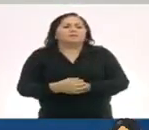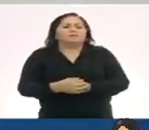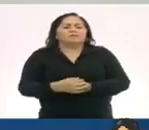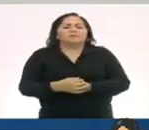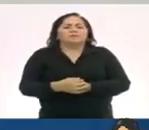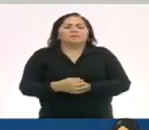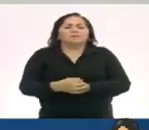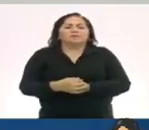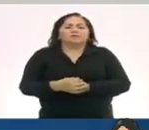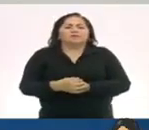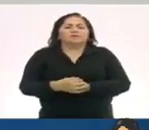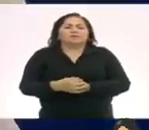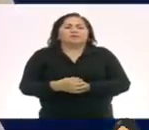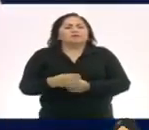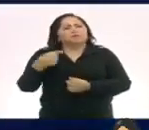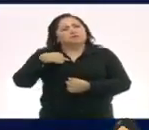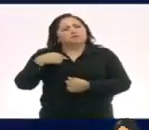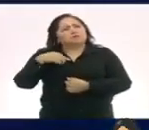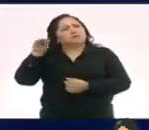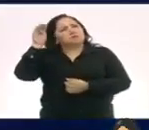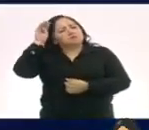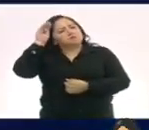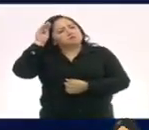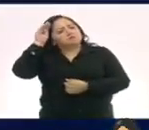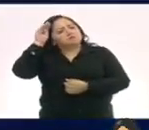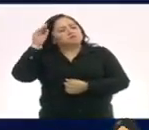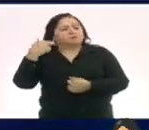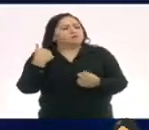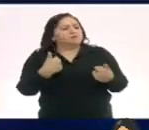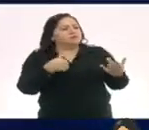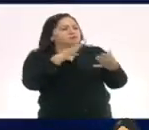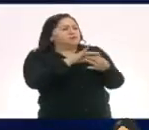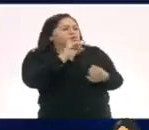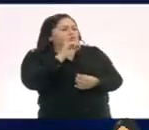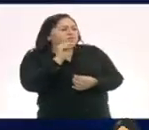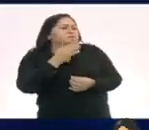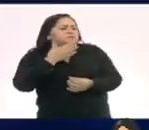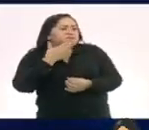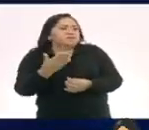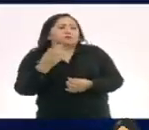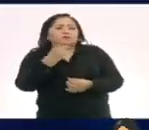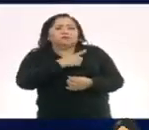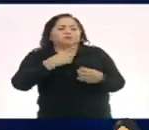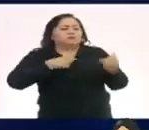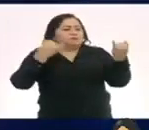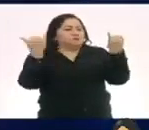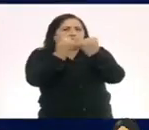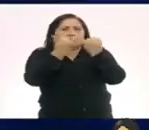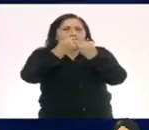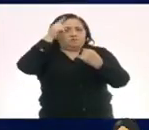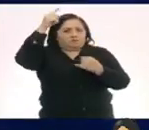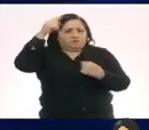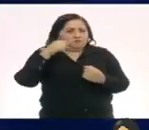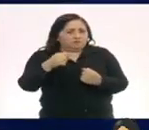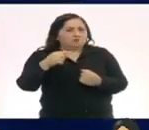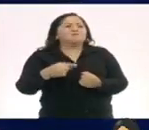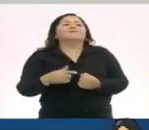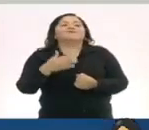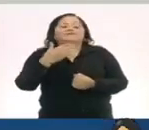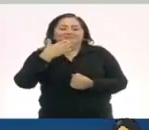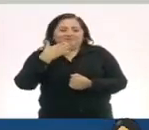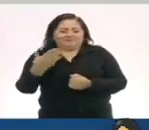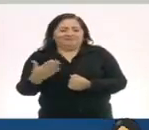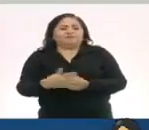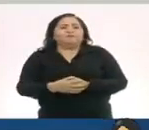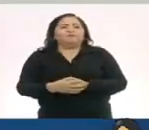Tendríamos que, se me ocurre, ya me dirá la maestra si estoy bien, igualar los denominadores. Muy bien.